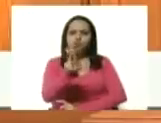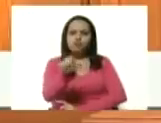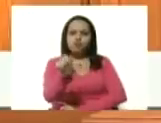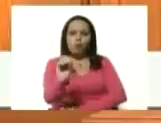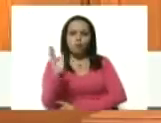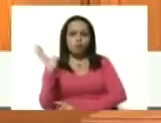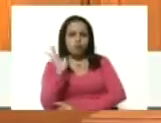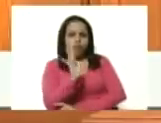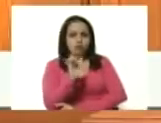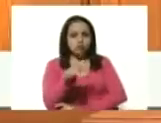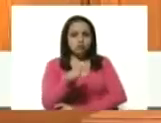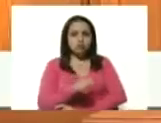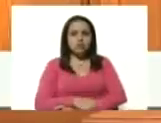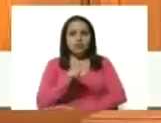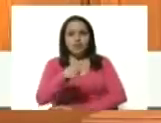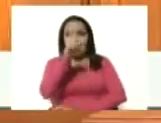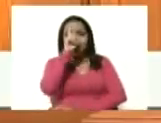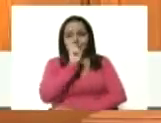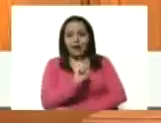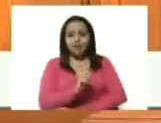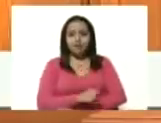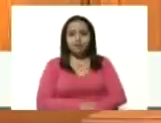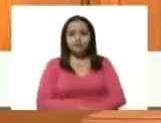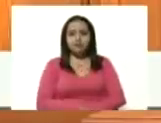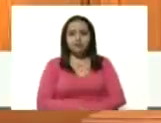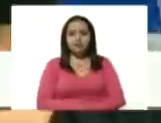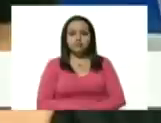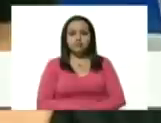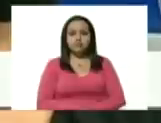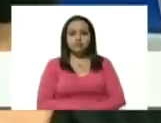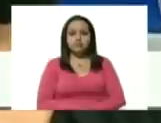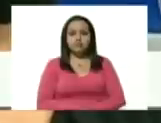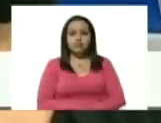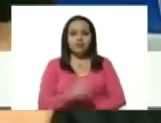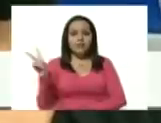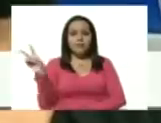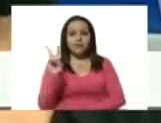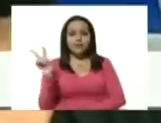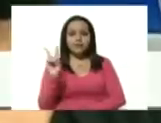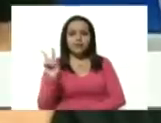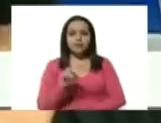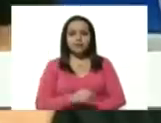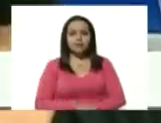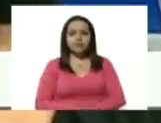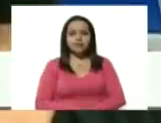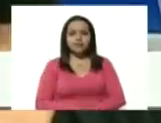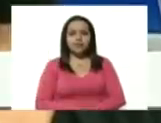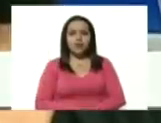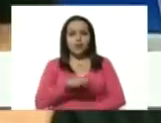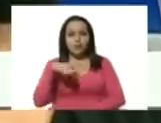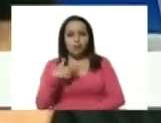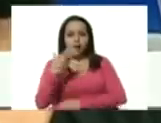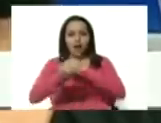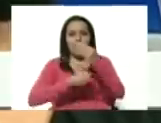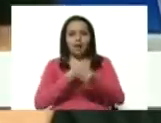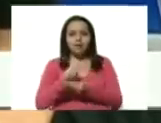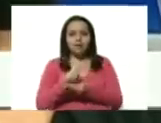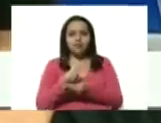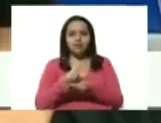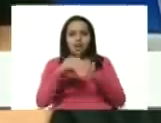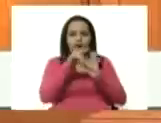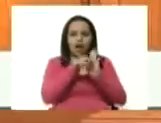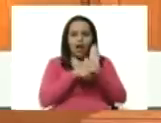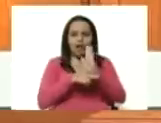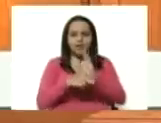Y también será el año inolvidable en donde Venezuela cumple su agenda constitucional